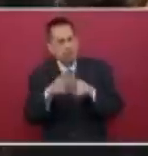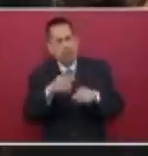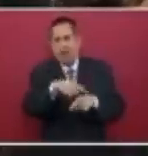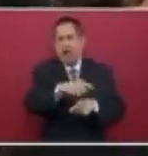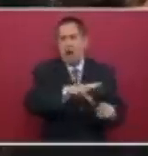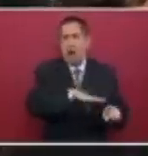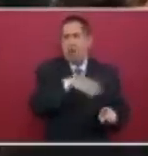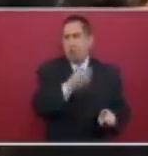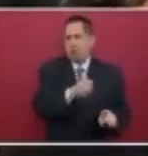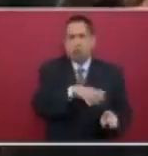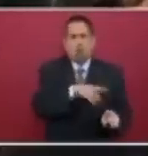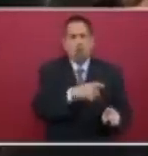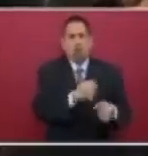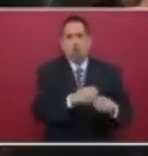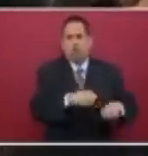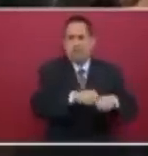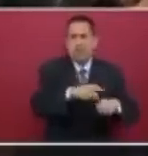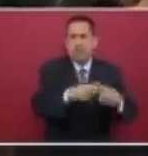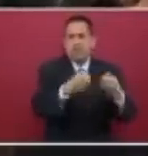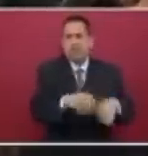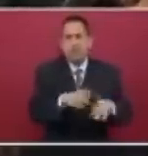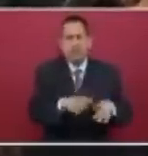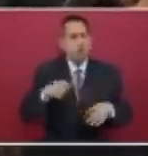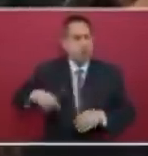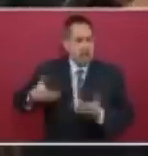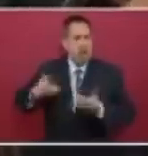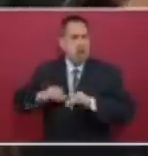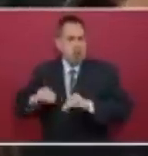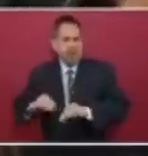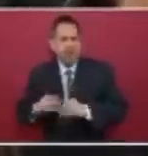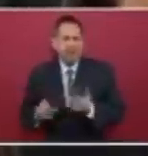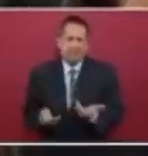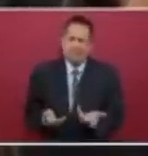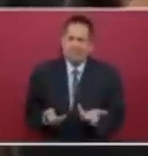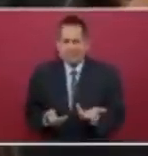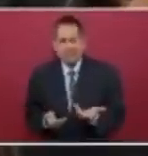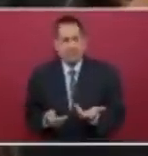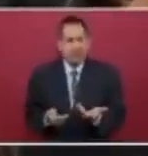contra la sociedad y hasta tomar acciones entonces